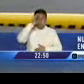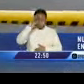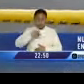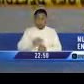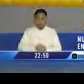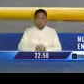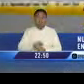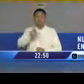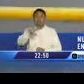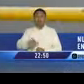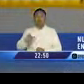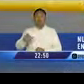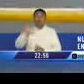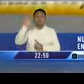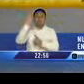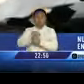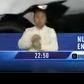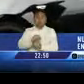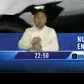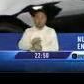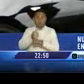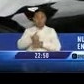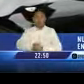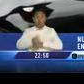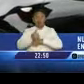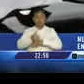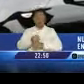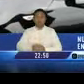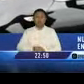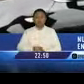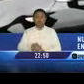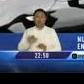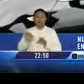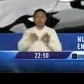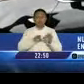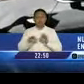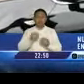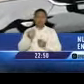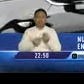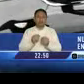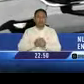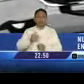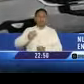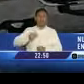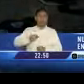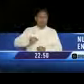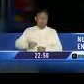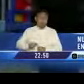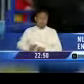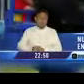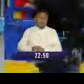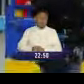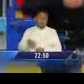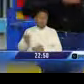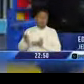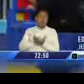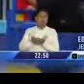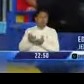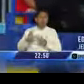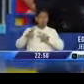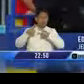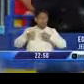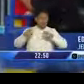que logró neutralizar el escape. La autoridad de seguridad daba detalles del operativo de captura. El servicio de criminalística